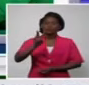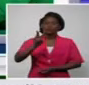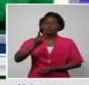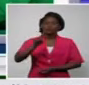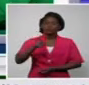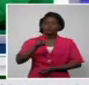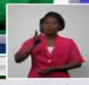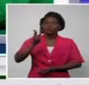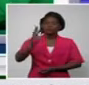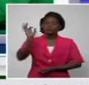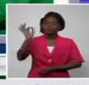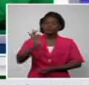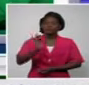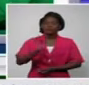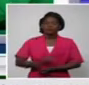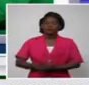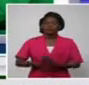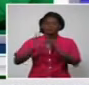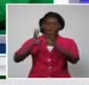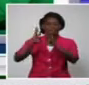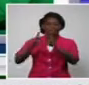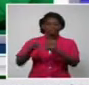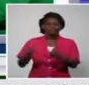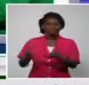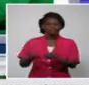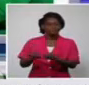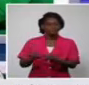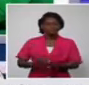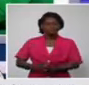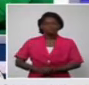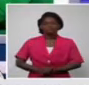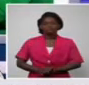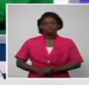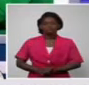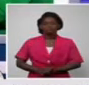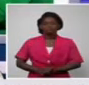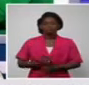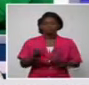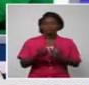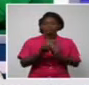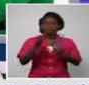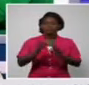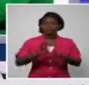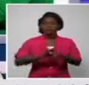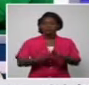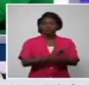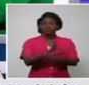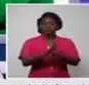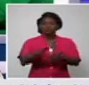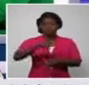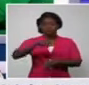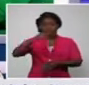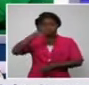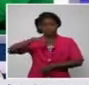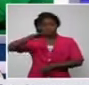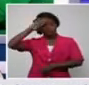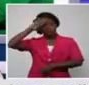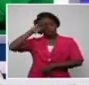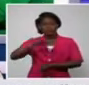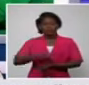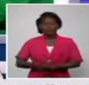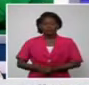52,2% de todas las personas que se han confirmado con la enfermedad en nuestro país han